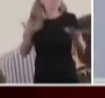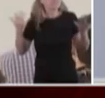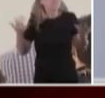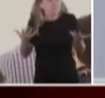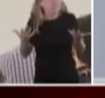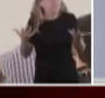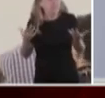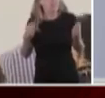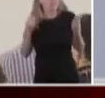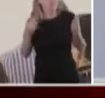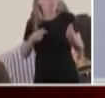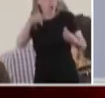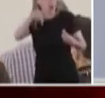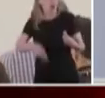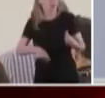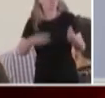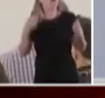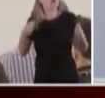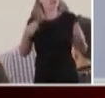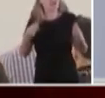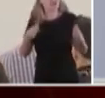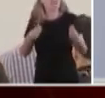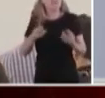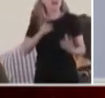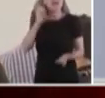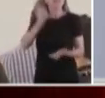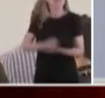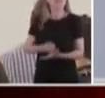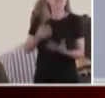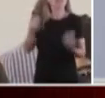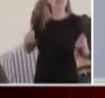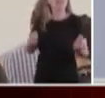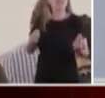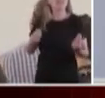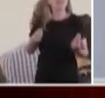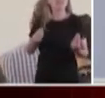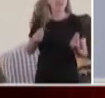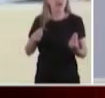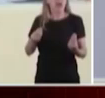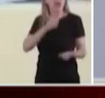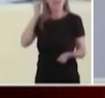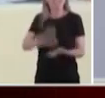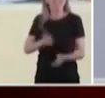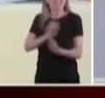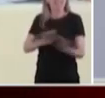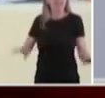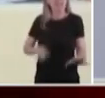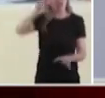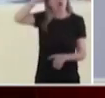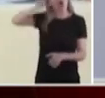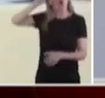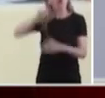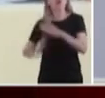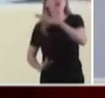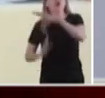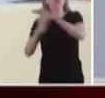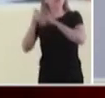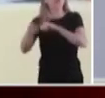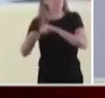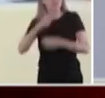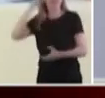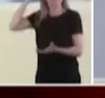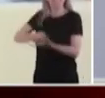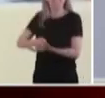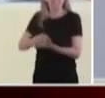acá es un problema de elementos es decir la Constitución Establece